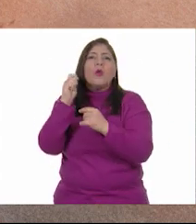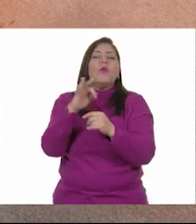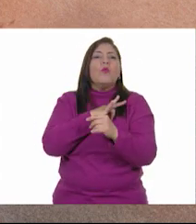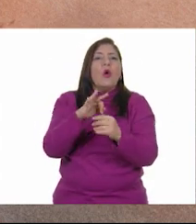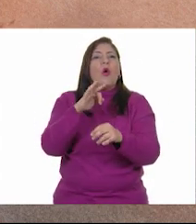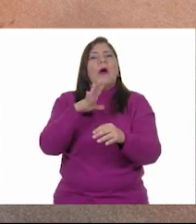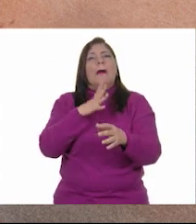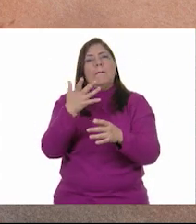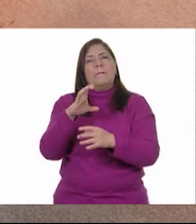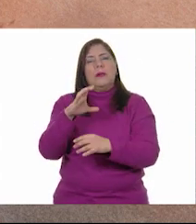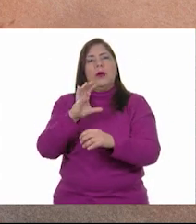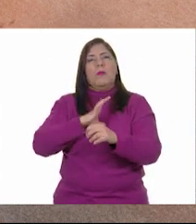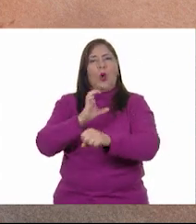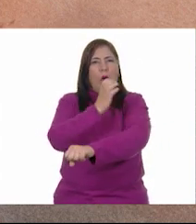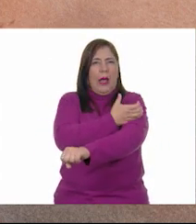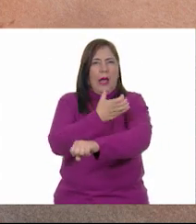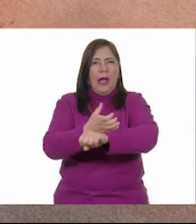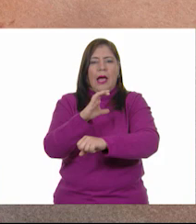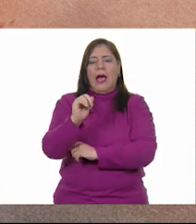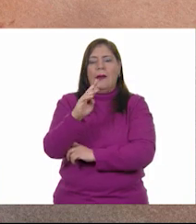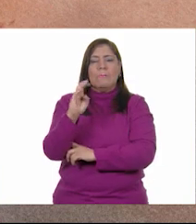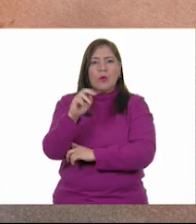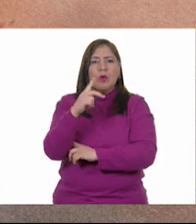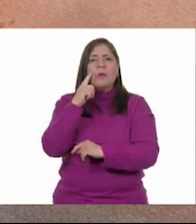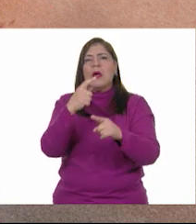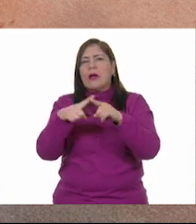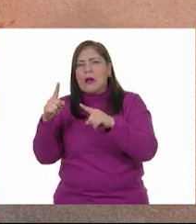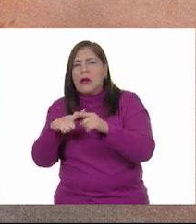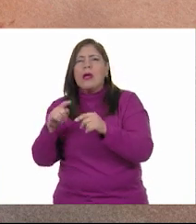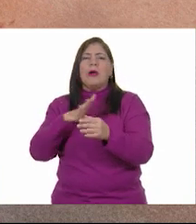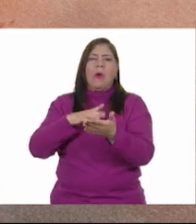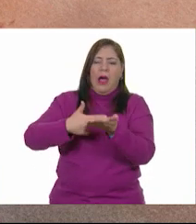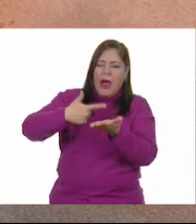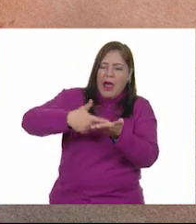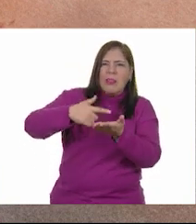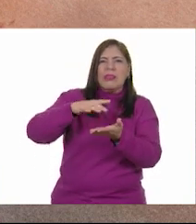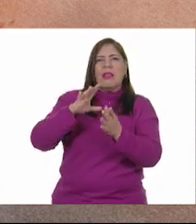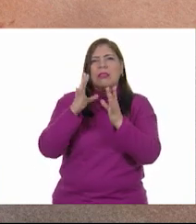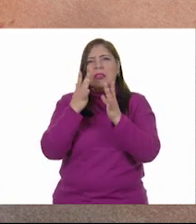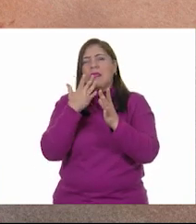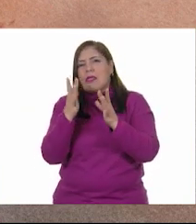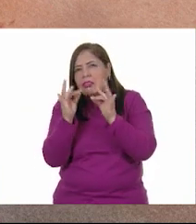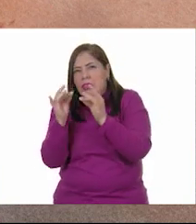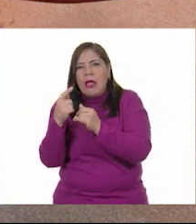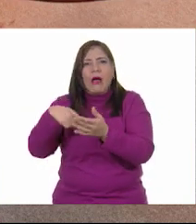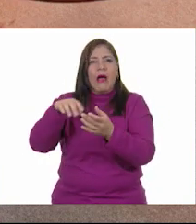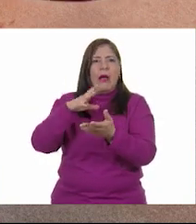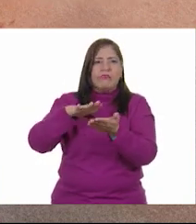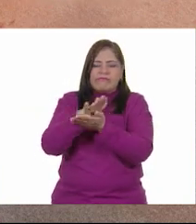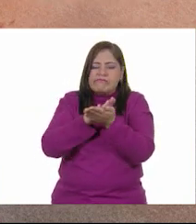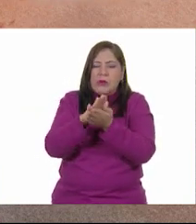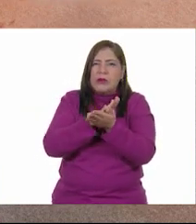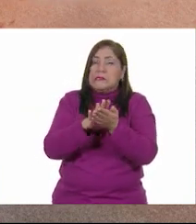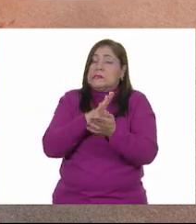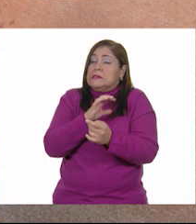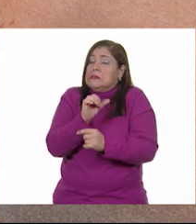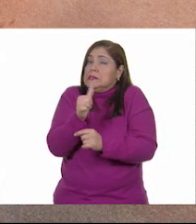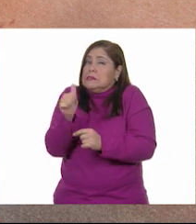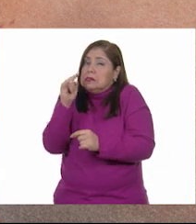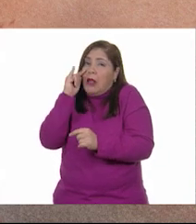carbón, algunos fluidos minerales y corporales, como grasas, salivas y otros menos agradables.